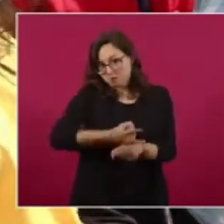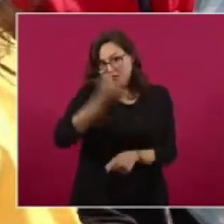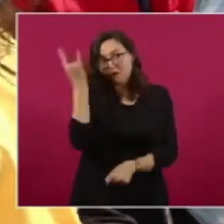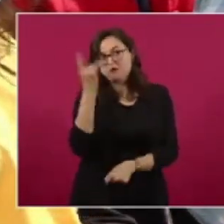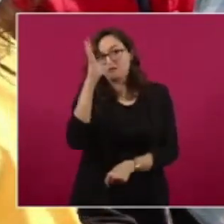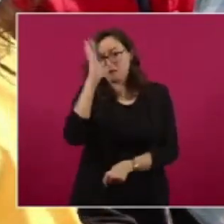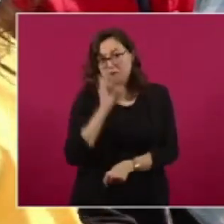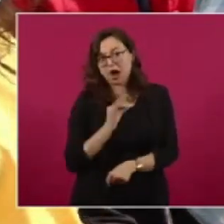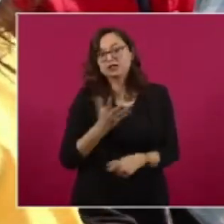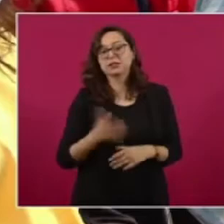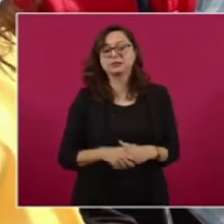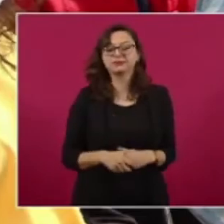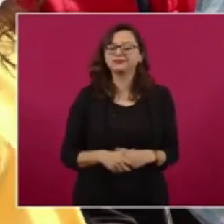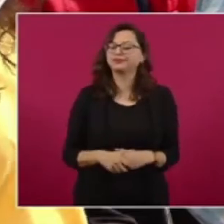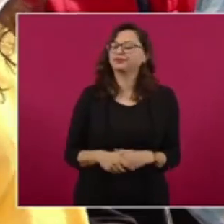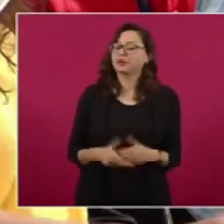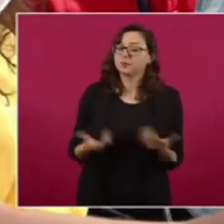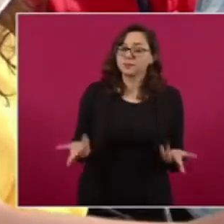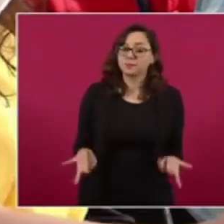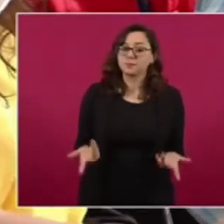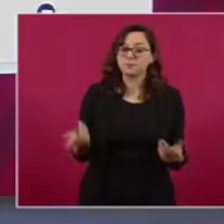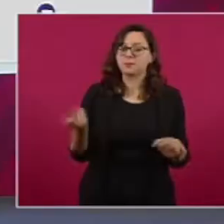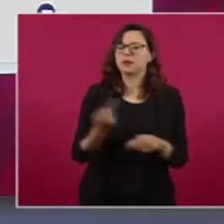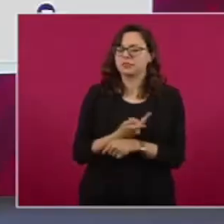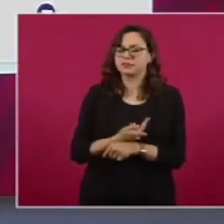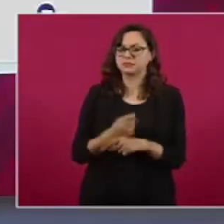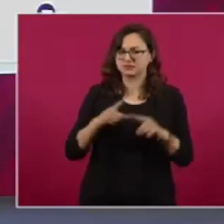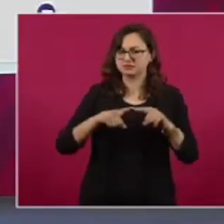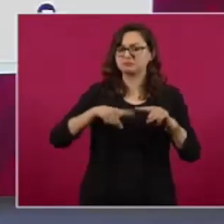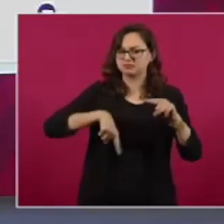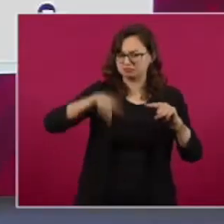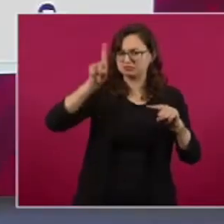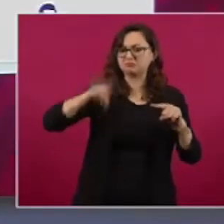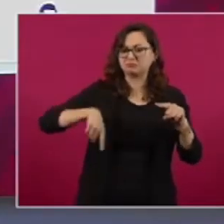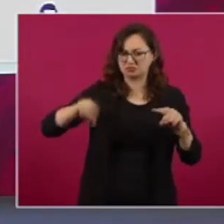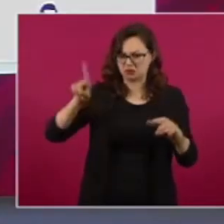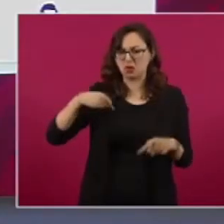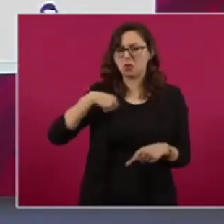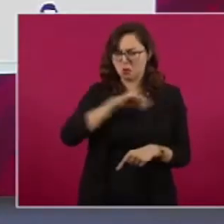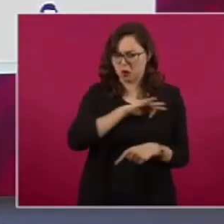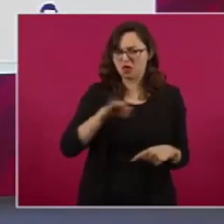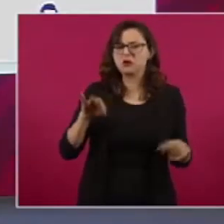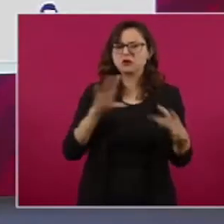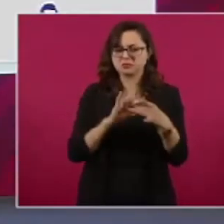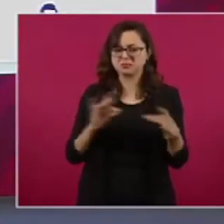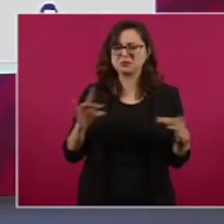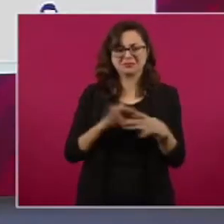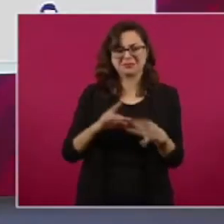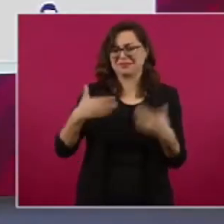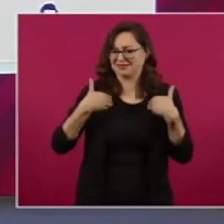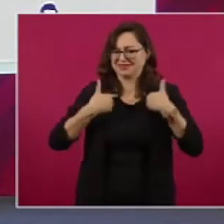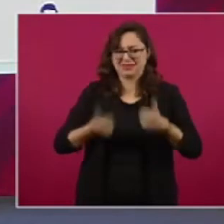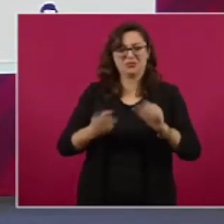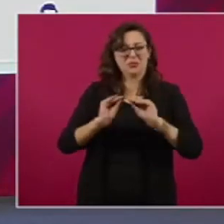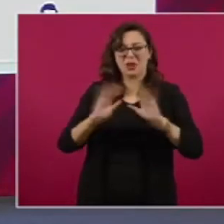de capacidad institucional. Obedecen, yo lo explico. Yo lo explico. Lo tengo clarísimo.